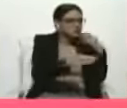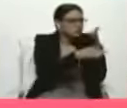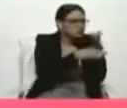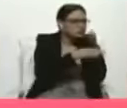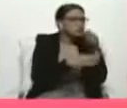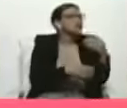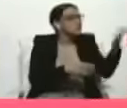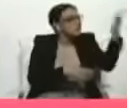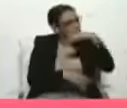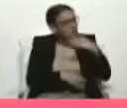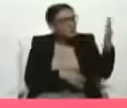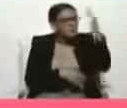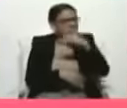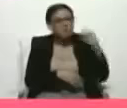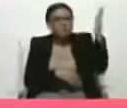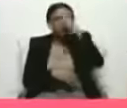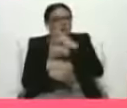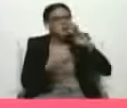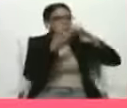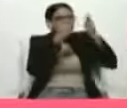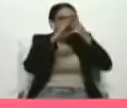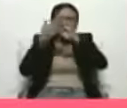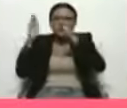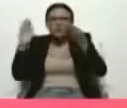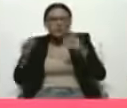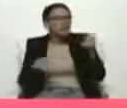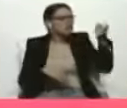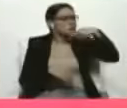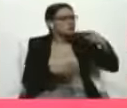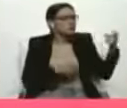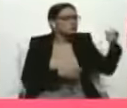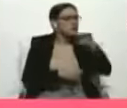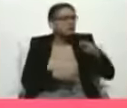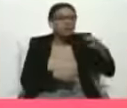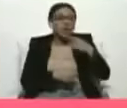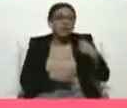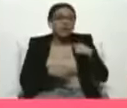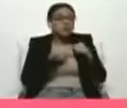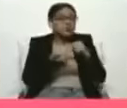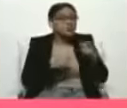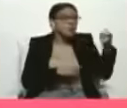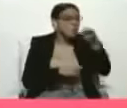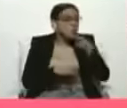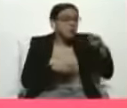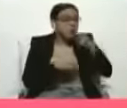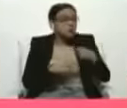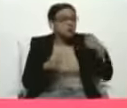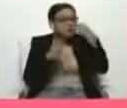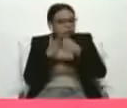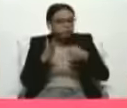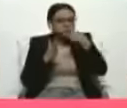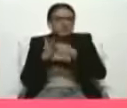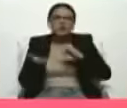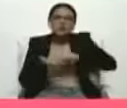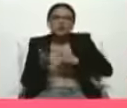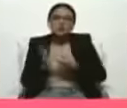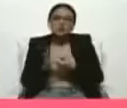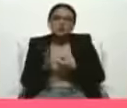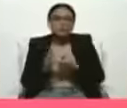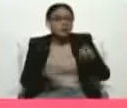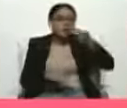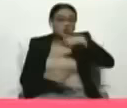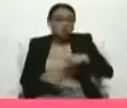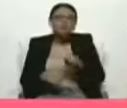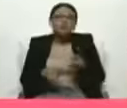47 mil comunidades. Si garantizamos la paz en 266 mil calles, garantizamos la paz en todo